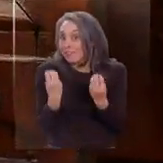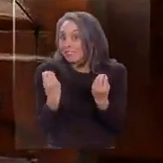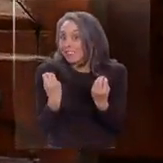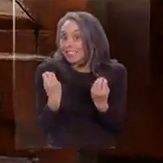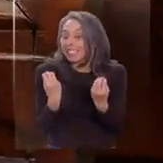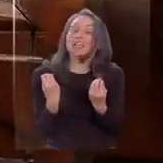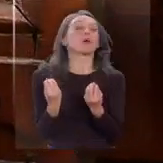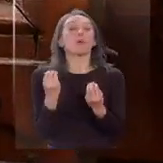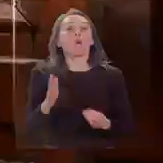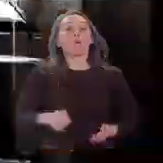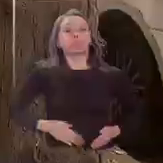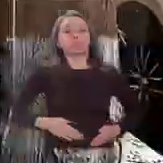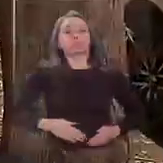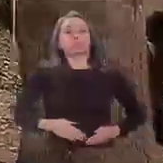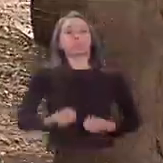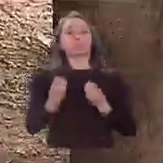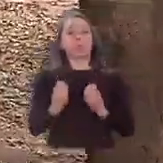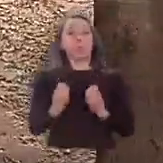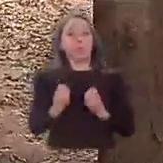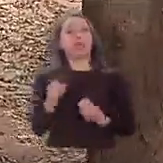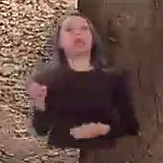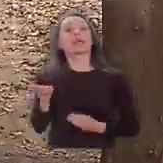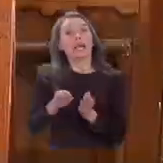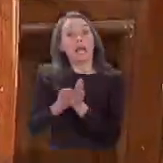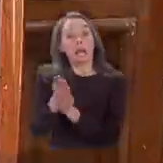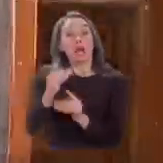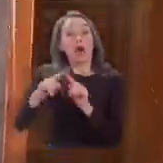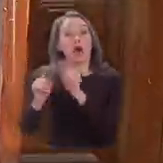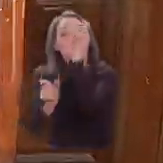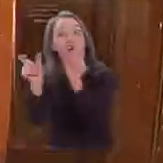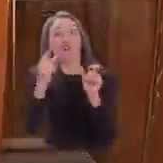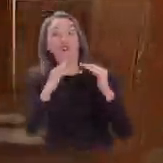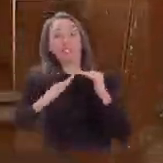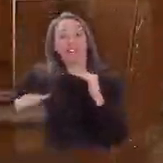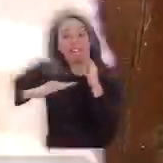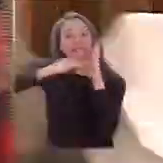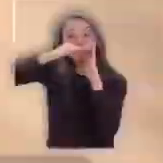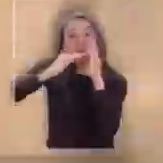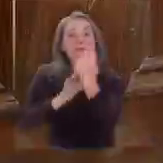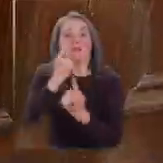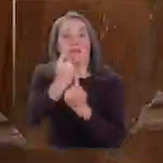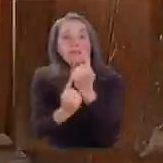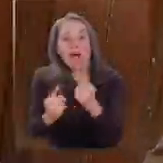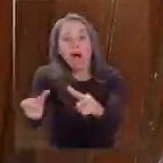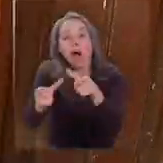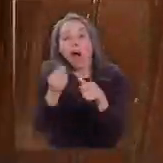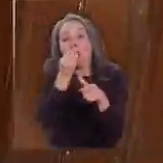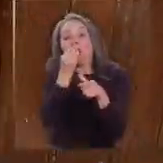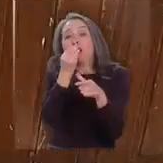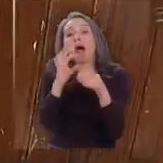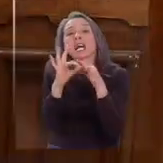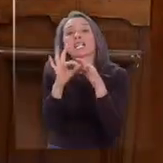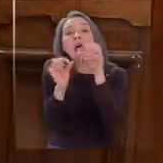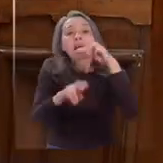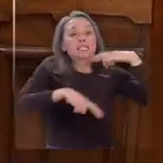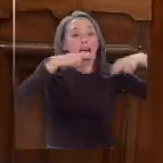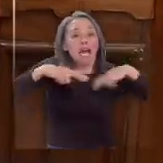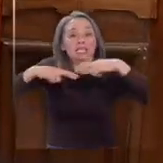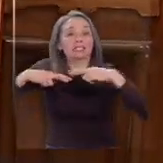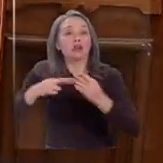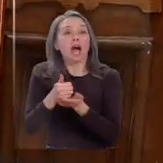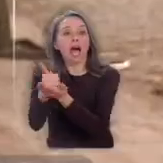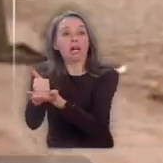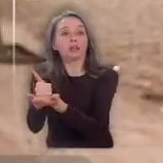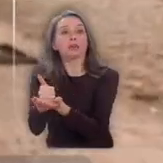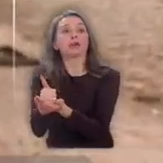De más, con esto queda muy bien uno. Como Héctor, comienzan a llegar otros vecinos que hoy podrán alimentarse gracias a la ayuda de estos restaurantes. Que